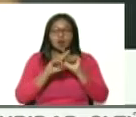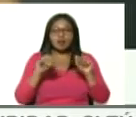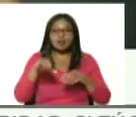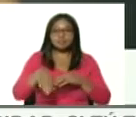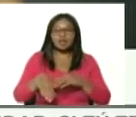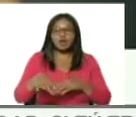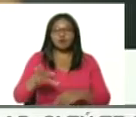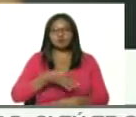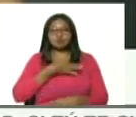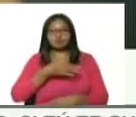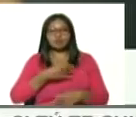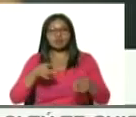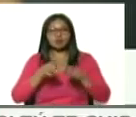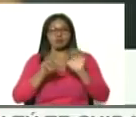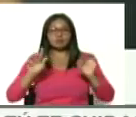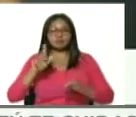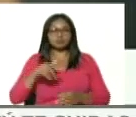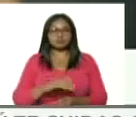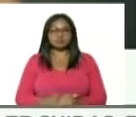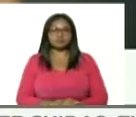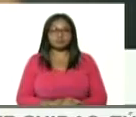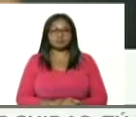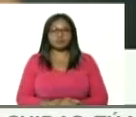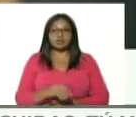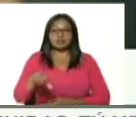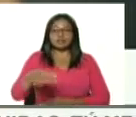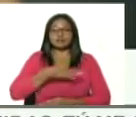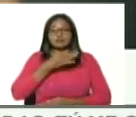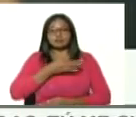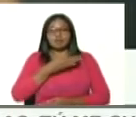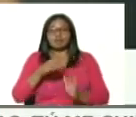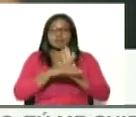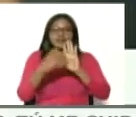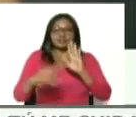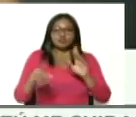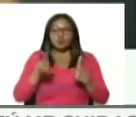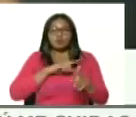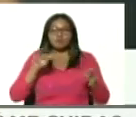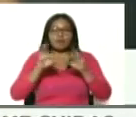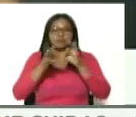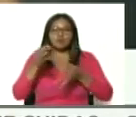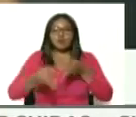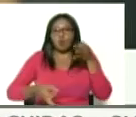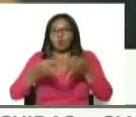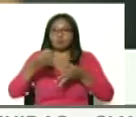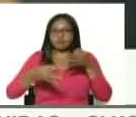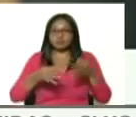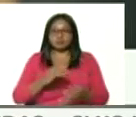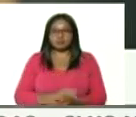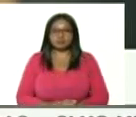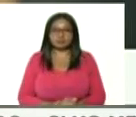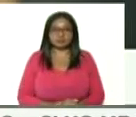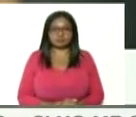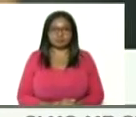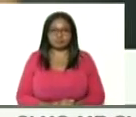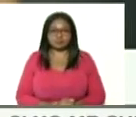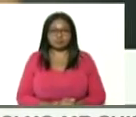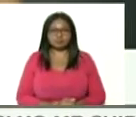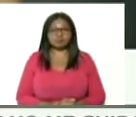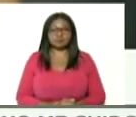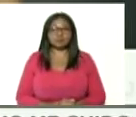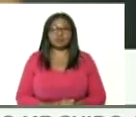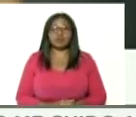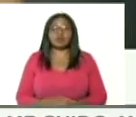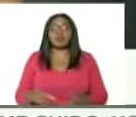modelo de Estado, era un Estado social de derecho y de justicia. Hasta allí, hasta la constitución del 61, se hablaba